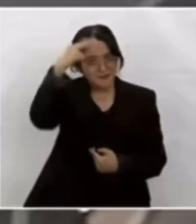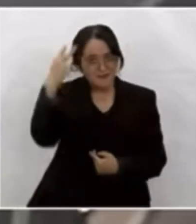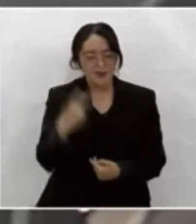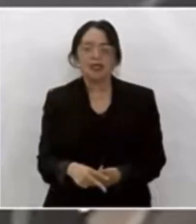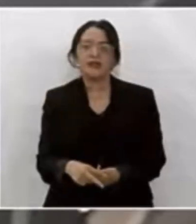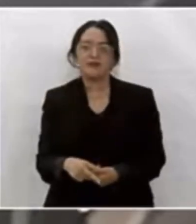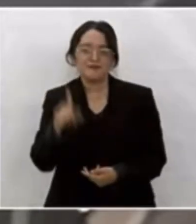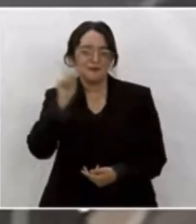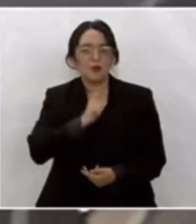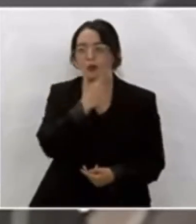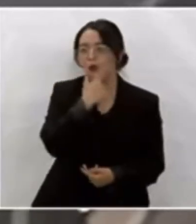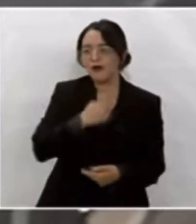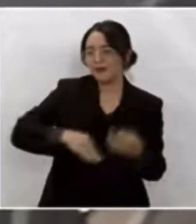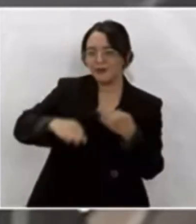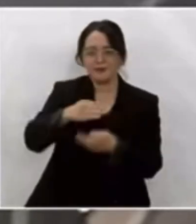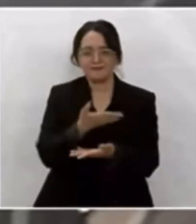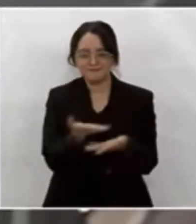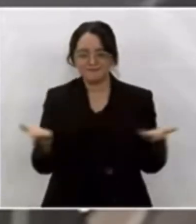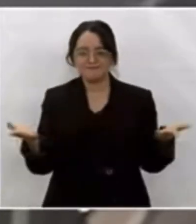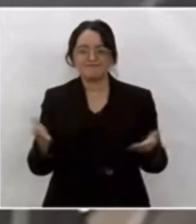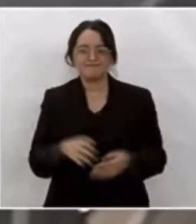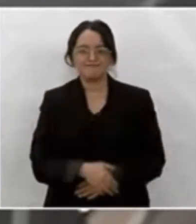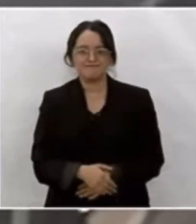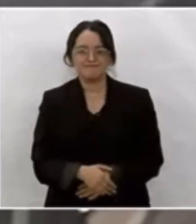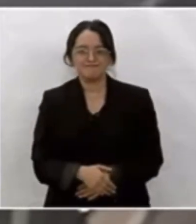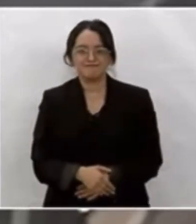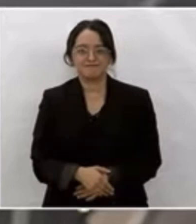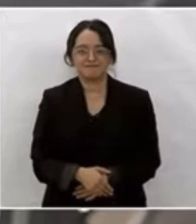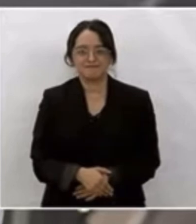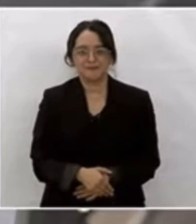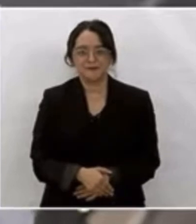ser mexicano. Por eso siempre